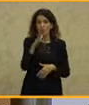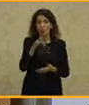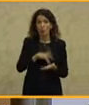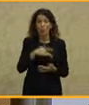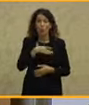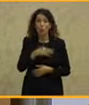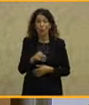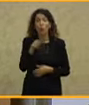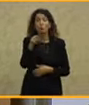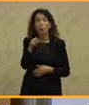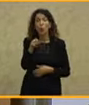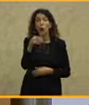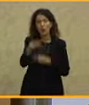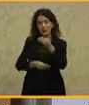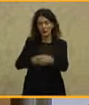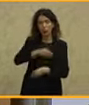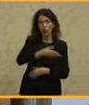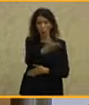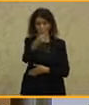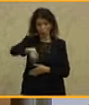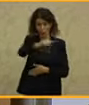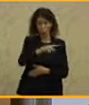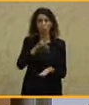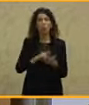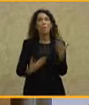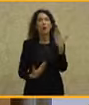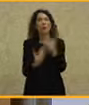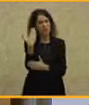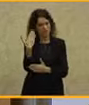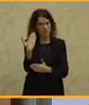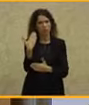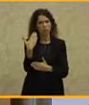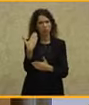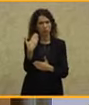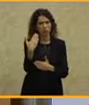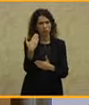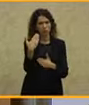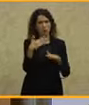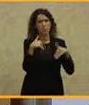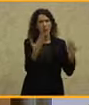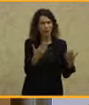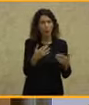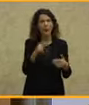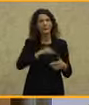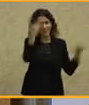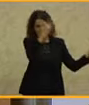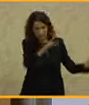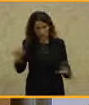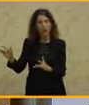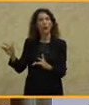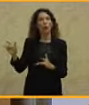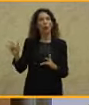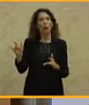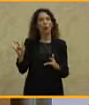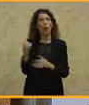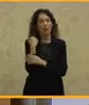tal vez vosotros habéis hecho esta mañana más por la sensibilización en